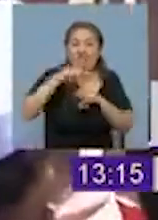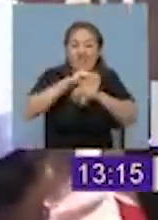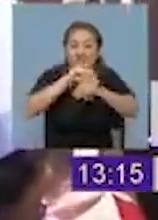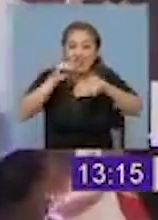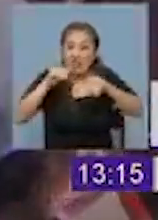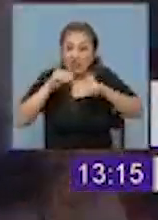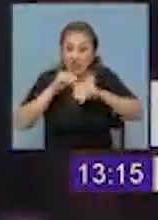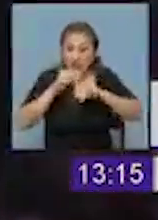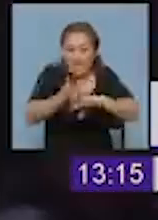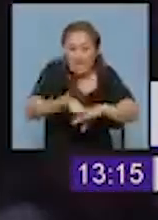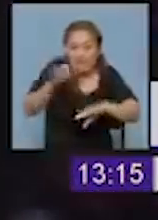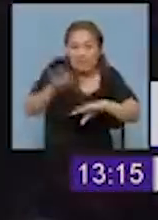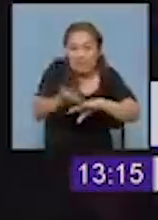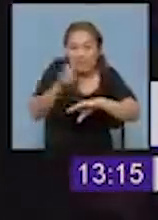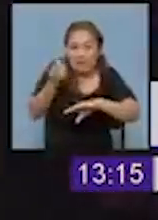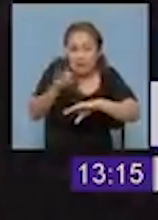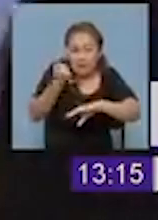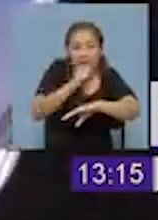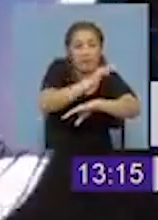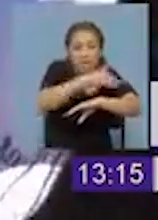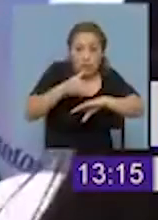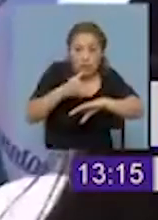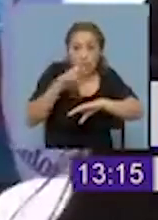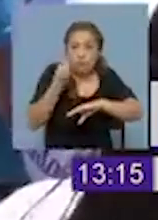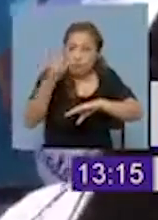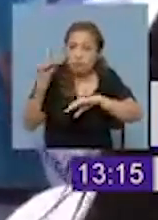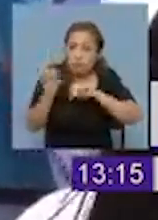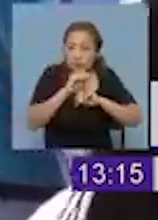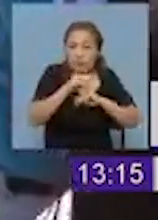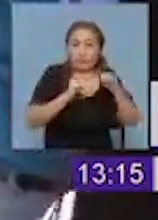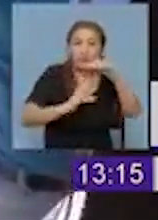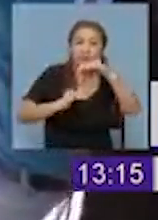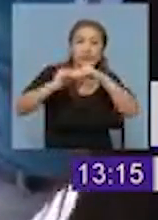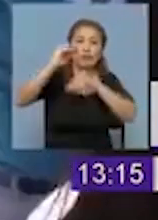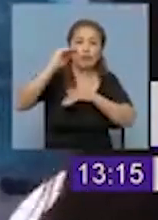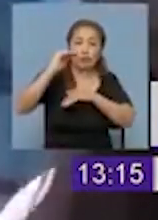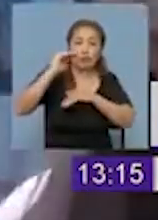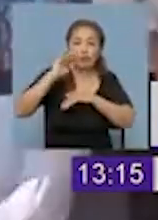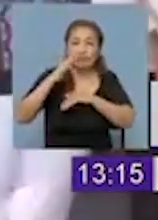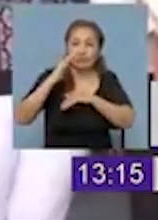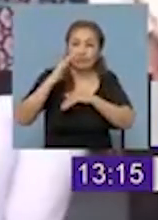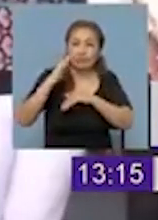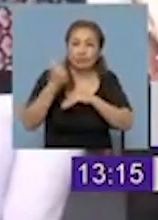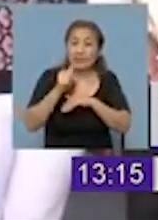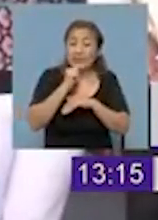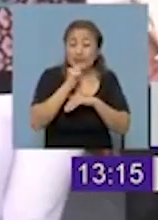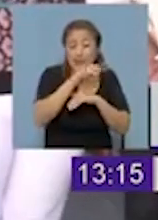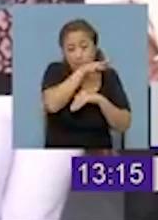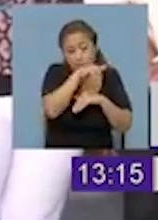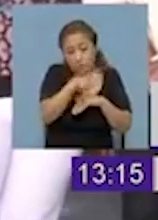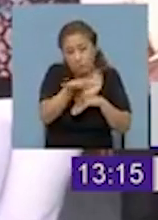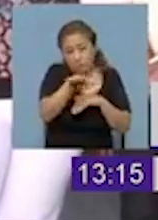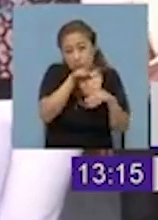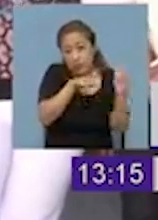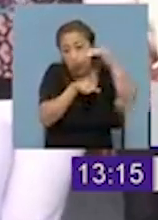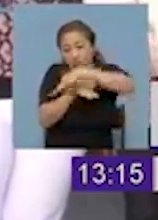había en la cuenca de los filtros que era que todo el material ya había llegado a tener a un nivel en en el arroyo que el agua que bajaba ya pasaba